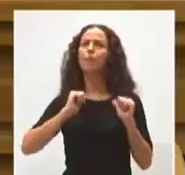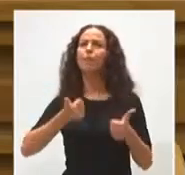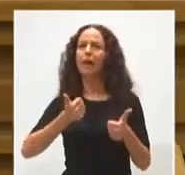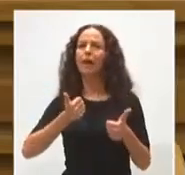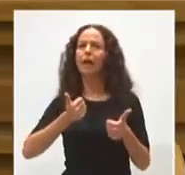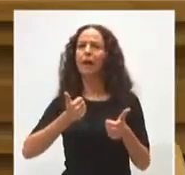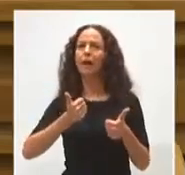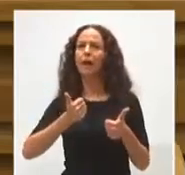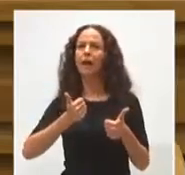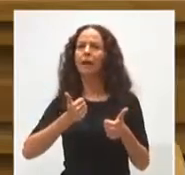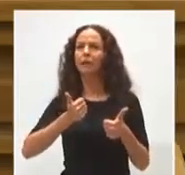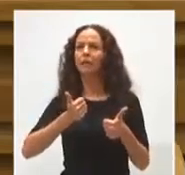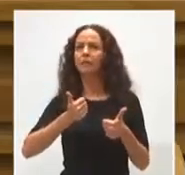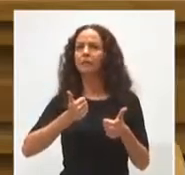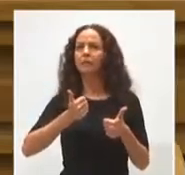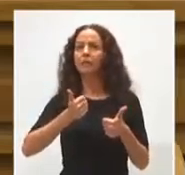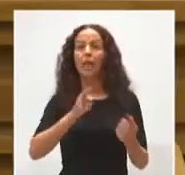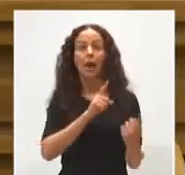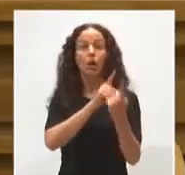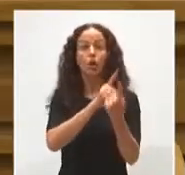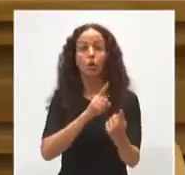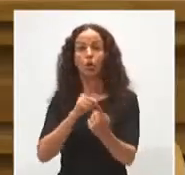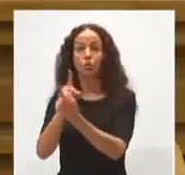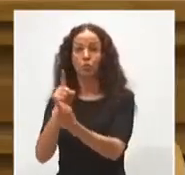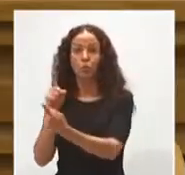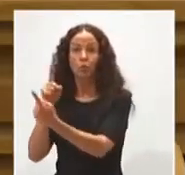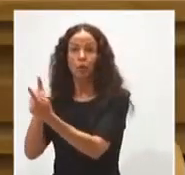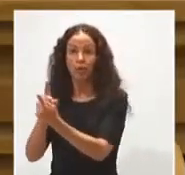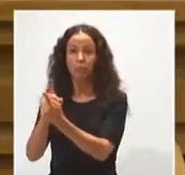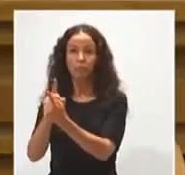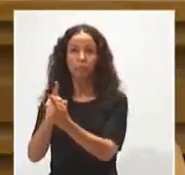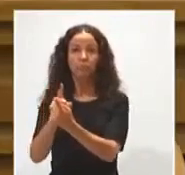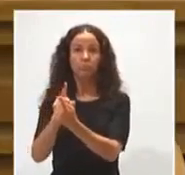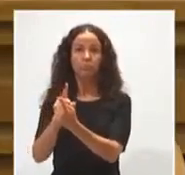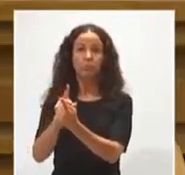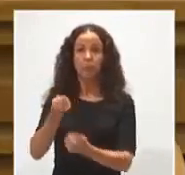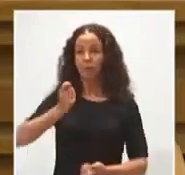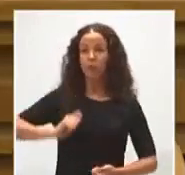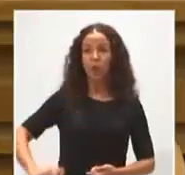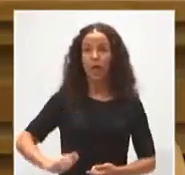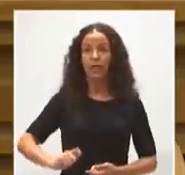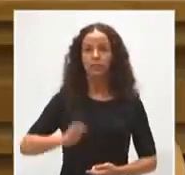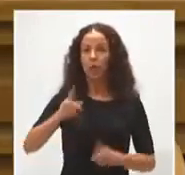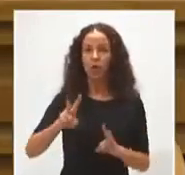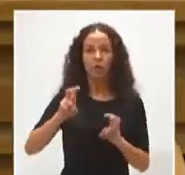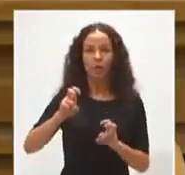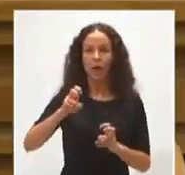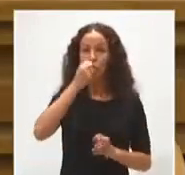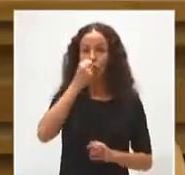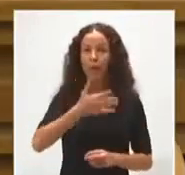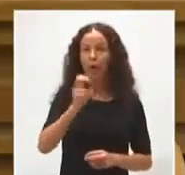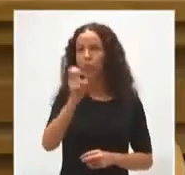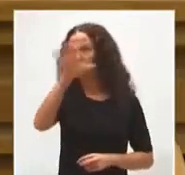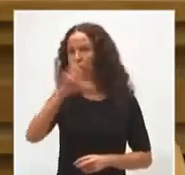la interconsulta virtual entre profesionales que están resultando una de las novedades que en esta región va muy bien que en otras ni se lo han planteado